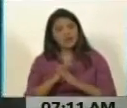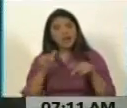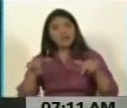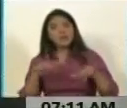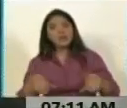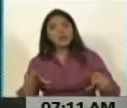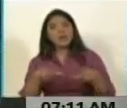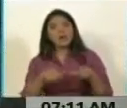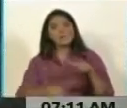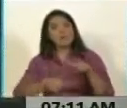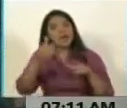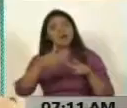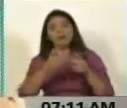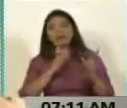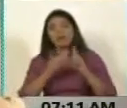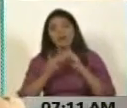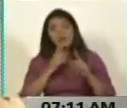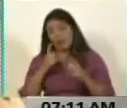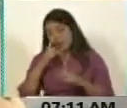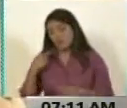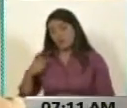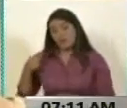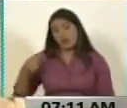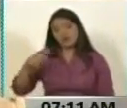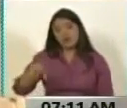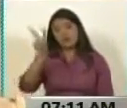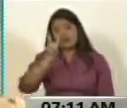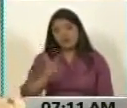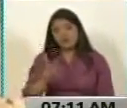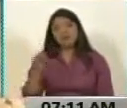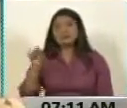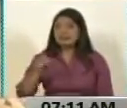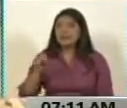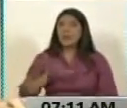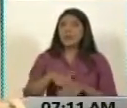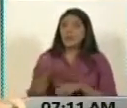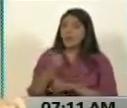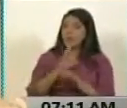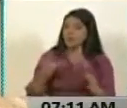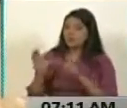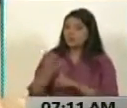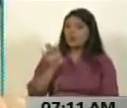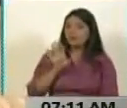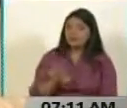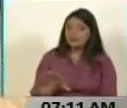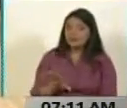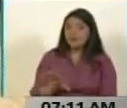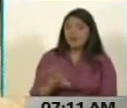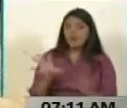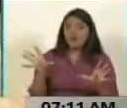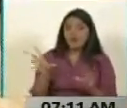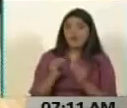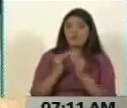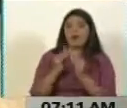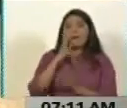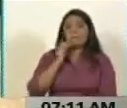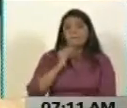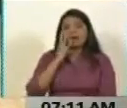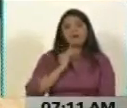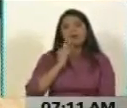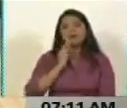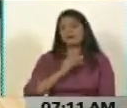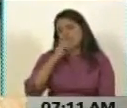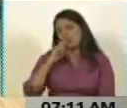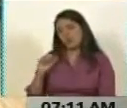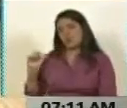más dinámico del diálogo en estos últimos años en Venezuela. Correcto. Y es que la cultura, así llamada como síntesis de grandes experiencias